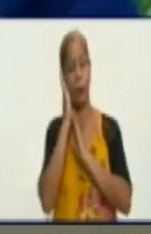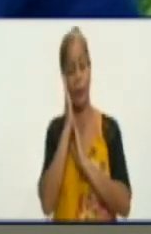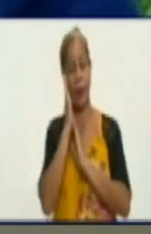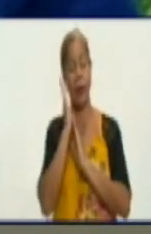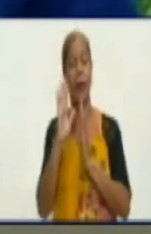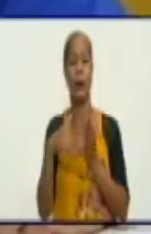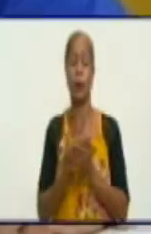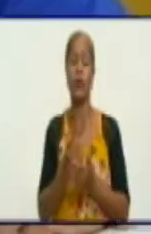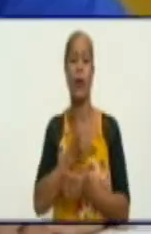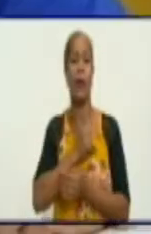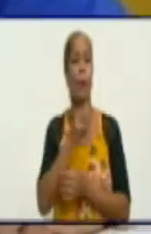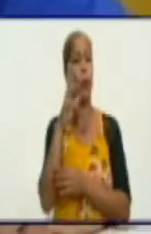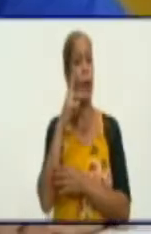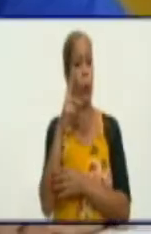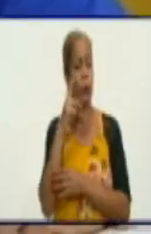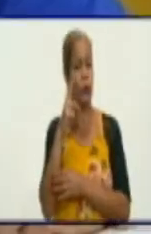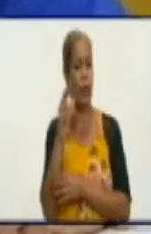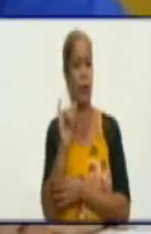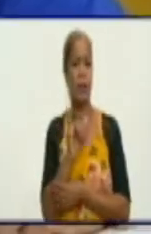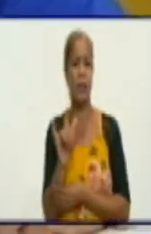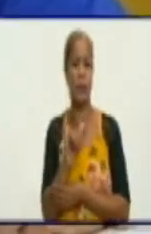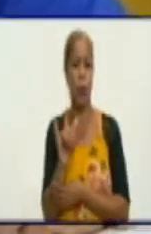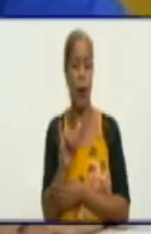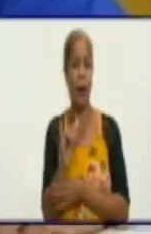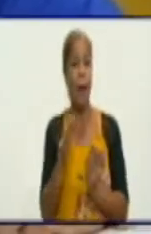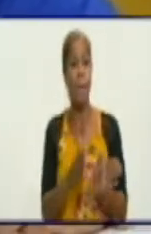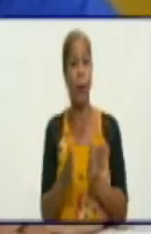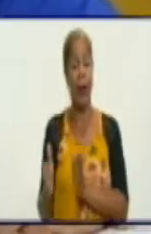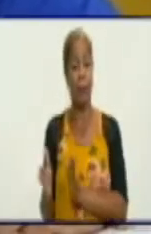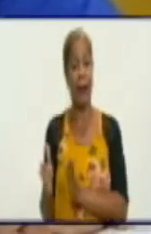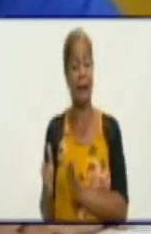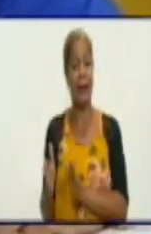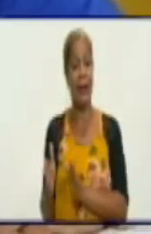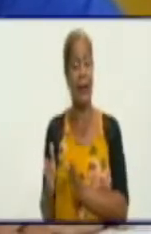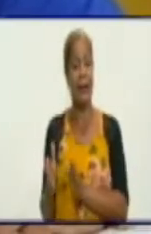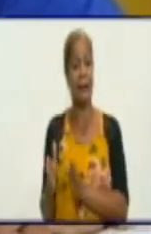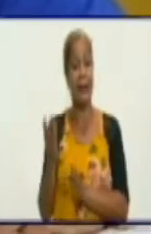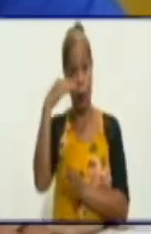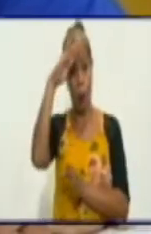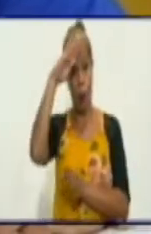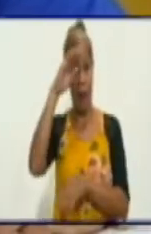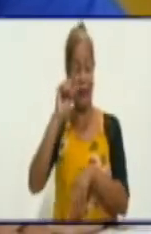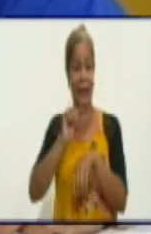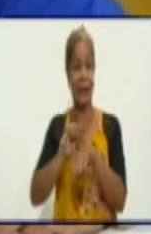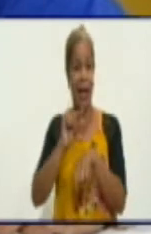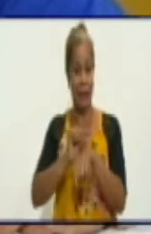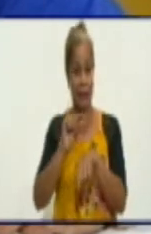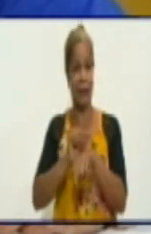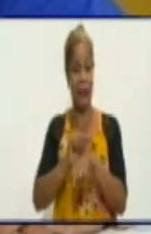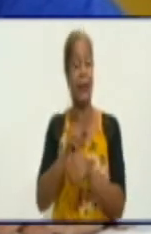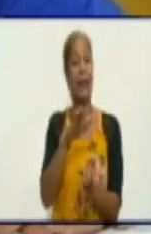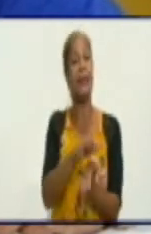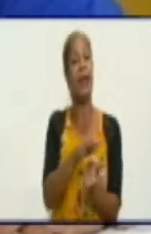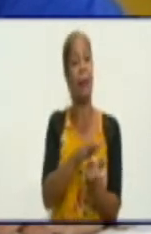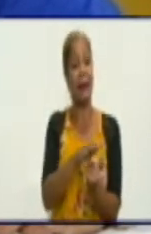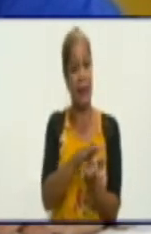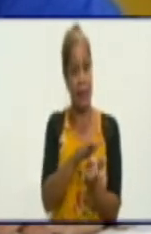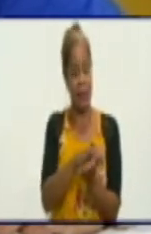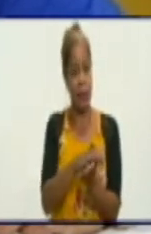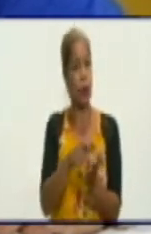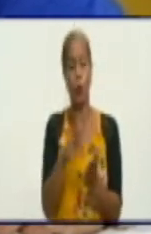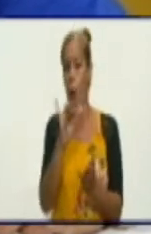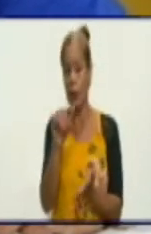queremos reconocer que con la parte de Cubatasi, que se ha mantenido el servicio de hemodiálisis, no se ha